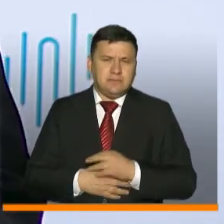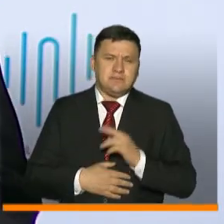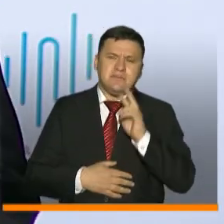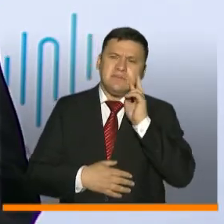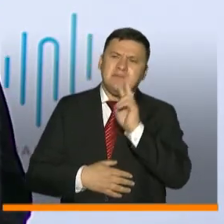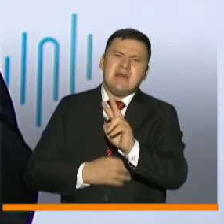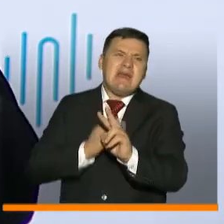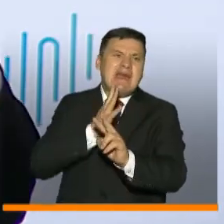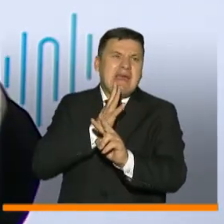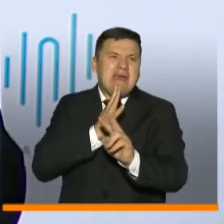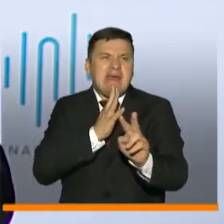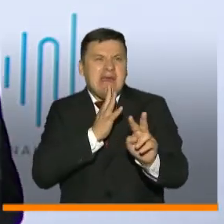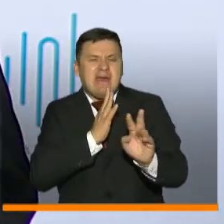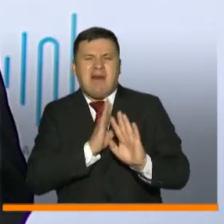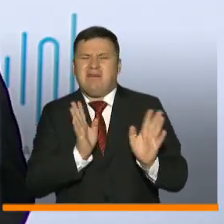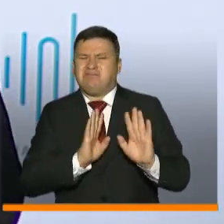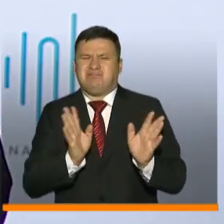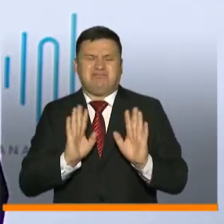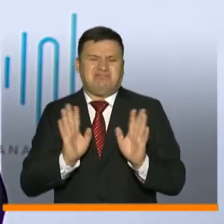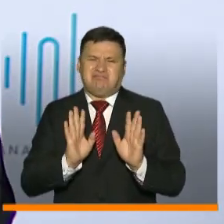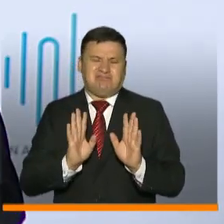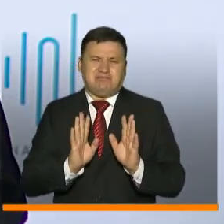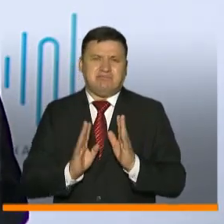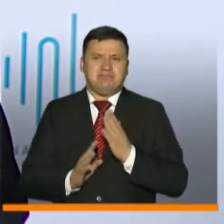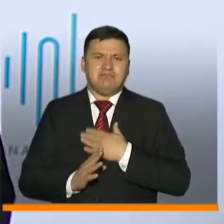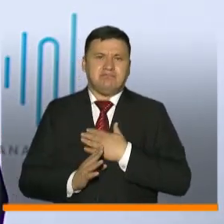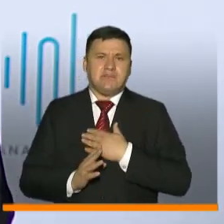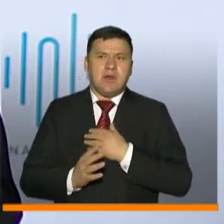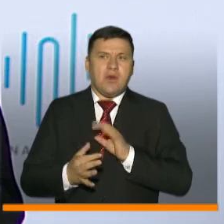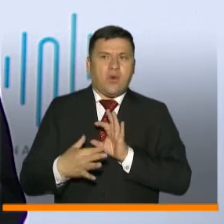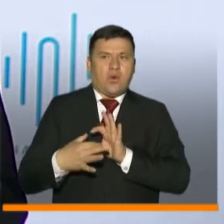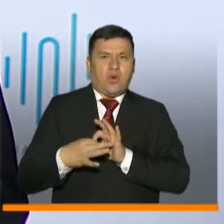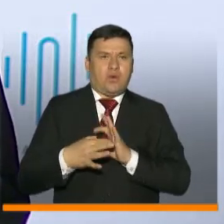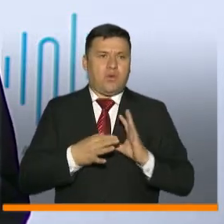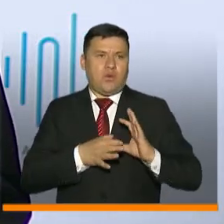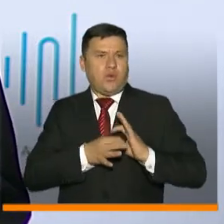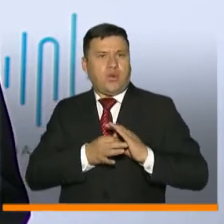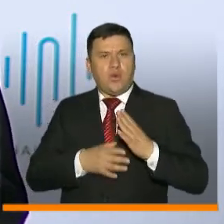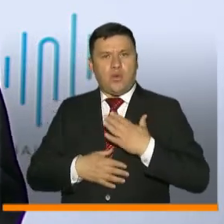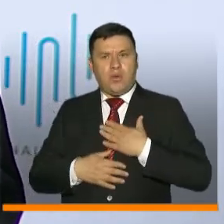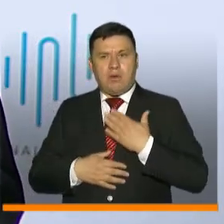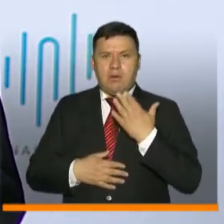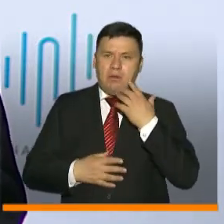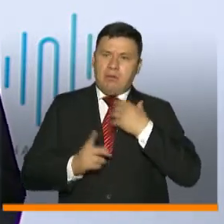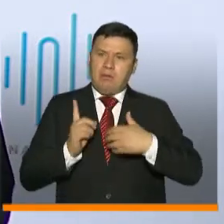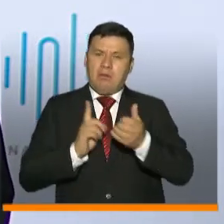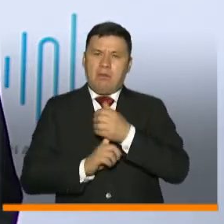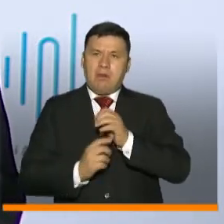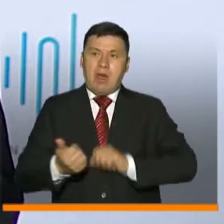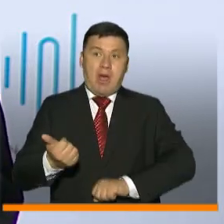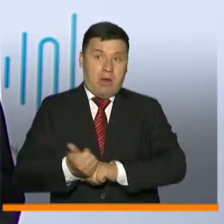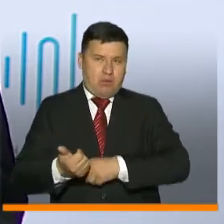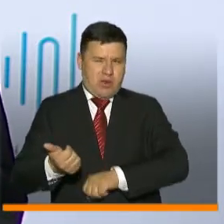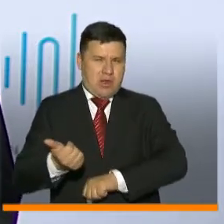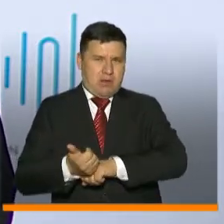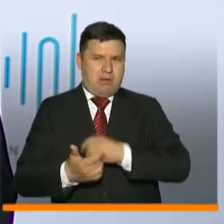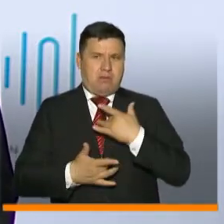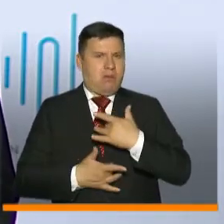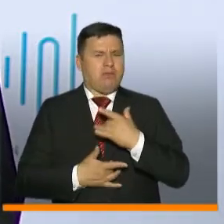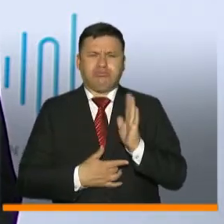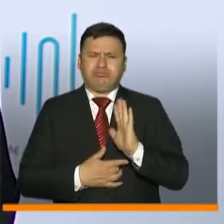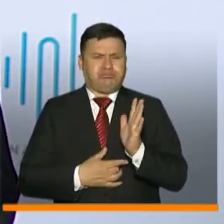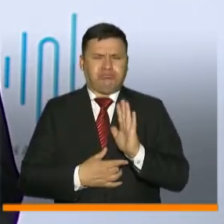mirar a quién, sin tener ninguna clase de reticencias para lograr dar su apoyo, dar su